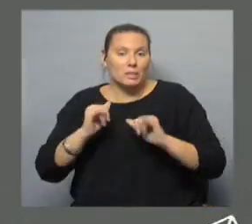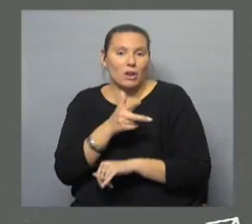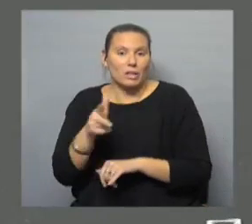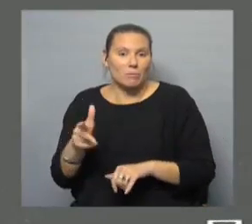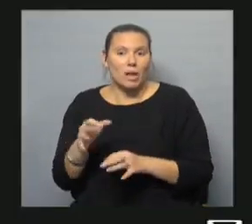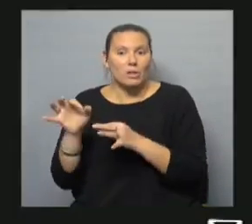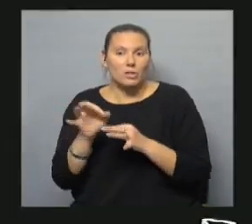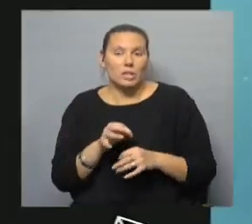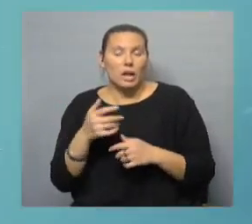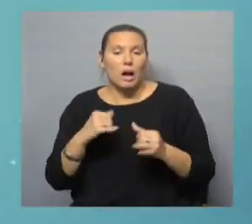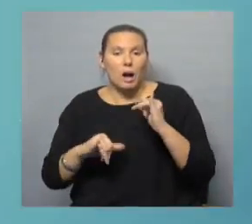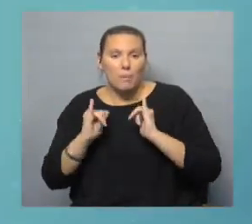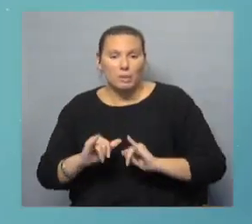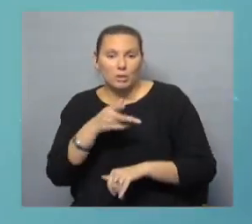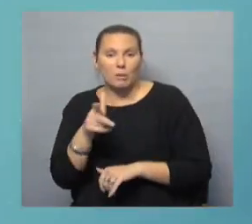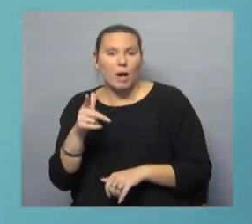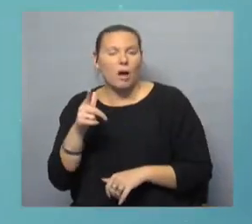a Paseo Animado Guiños.